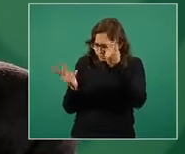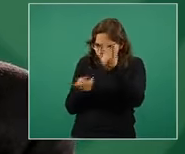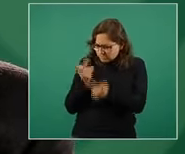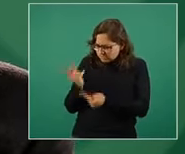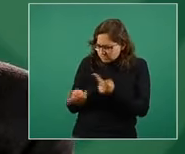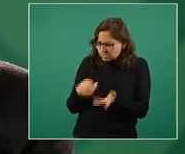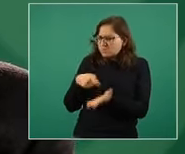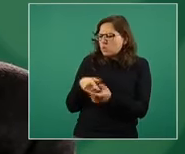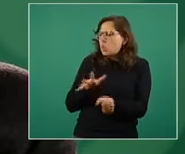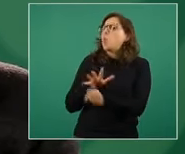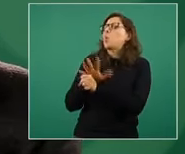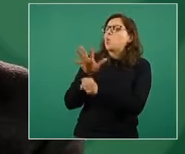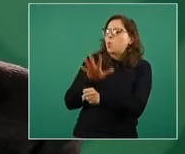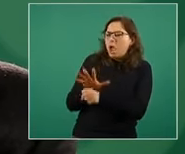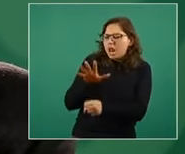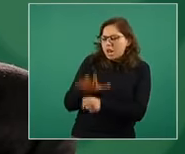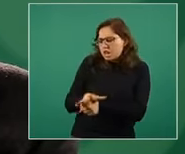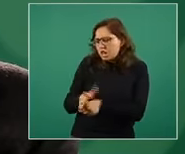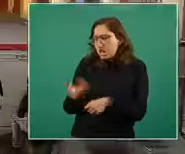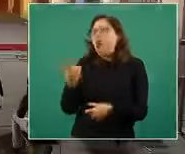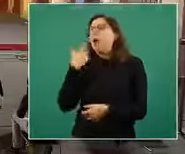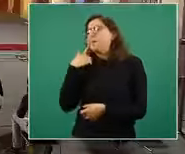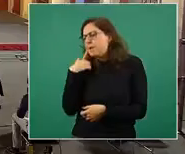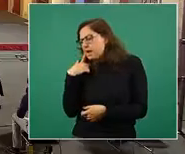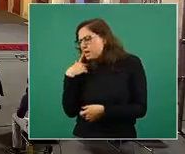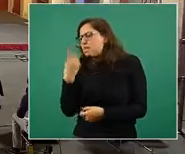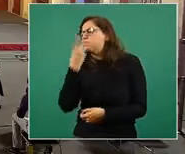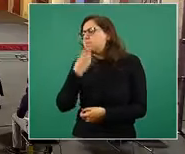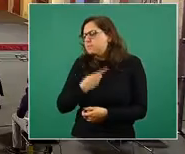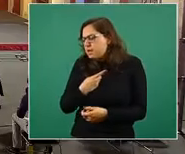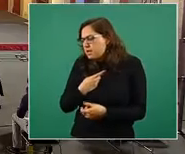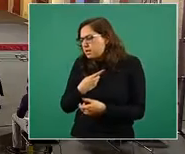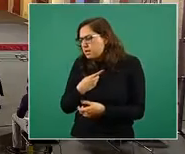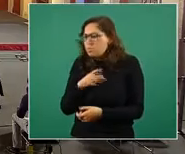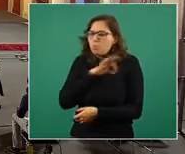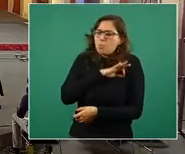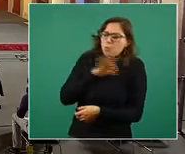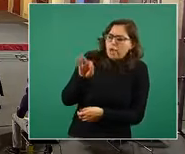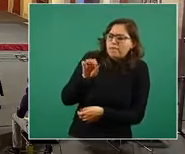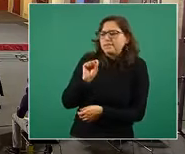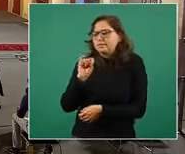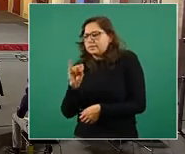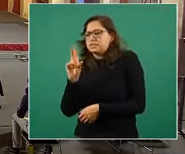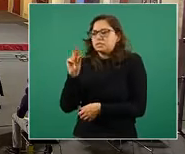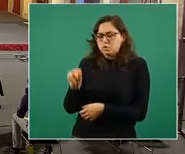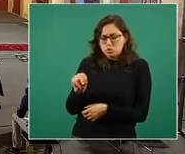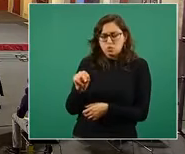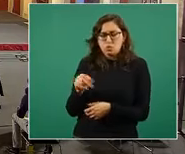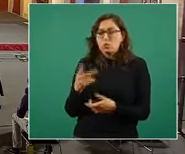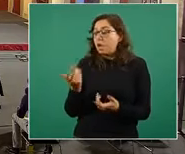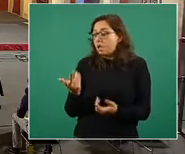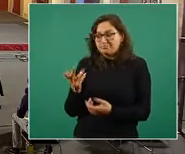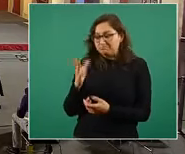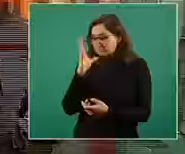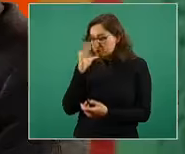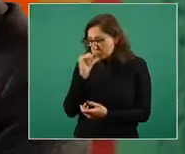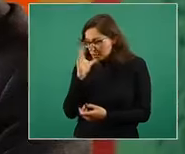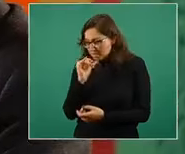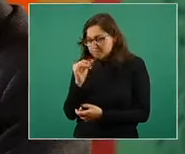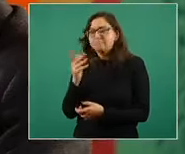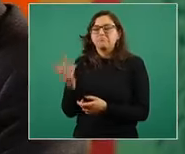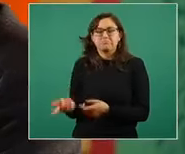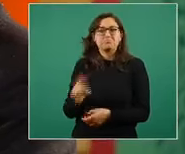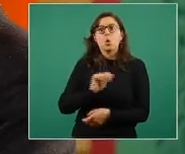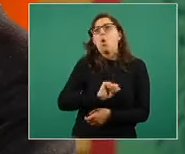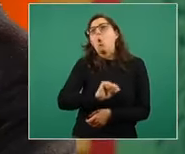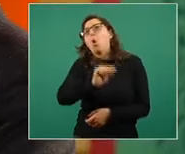específica, se identifica si es elegible o no para el uso de la vacuna de Pfizer y cuál sería el sustituto que tendría con